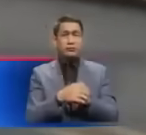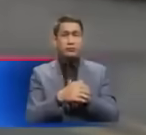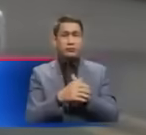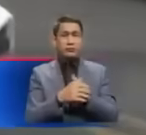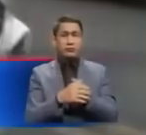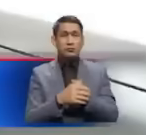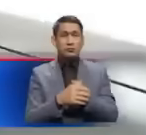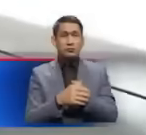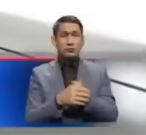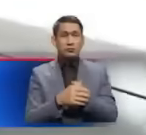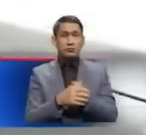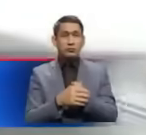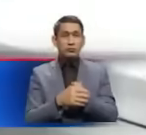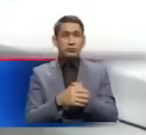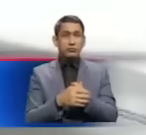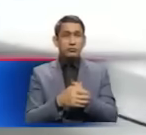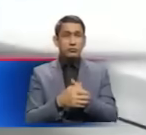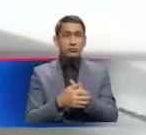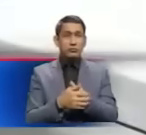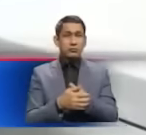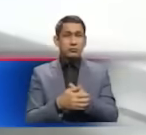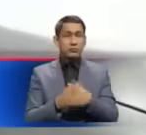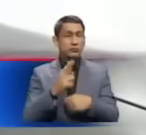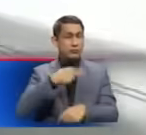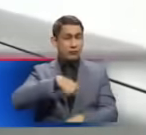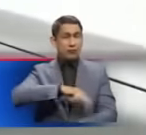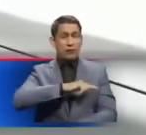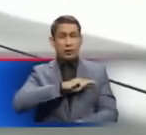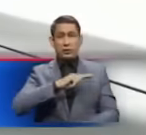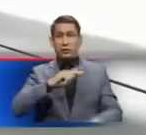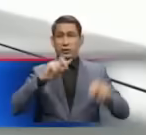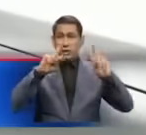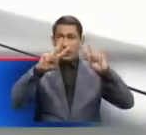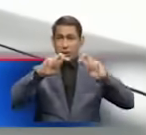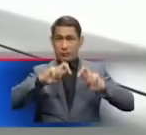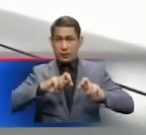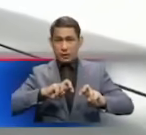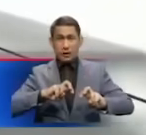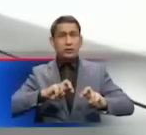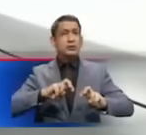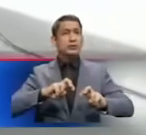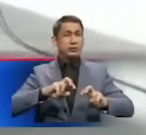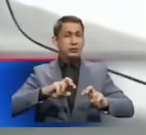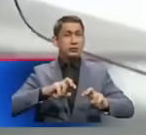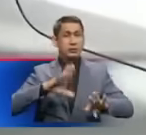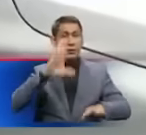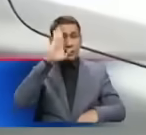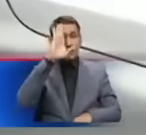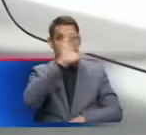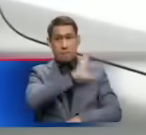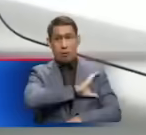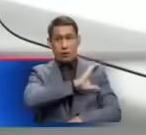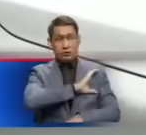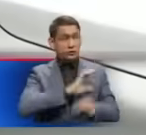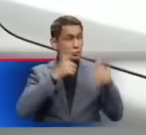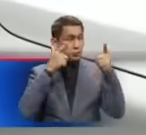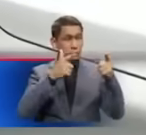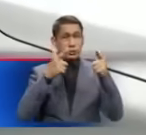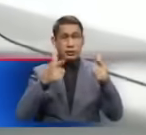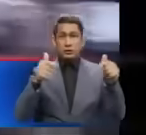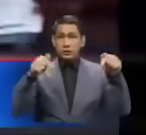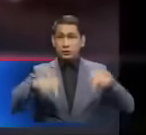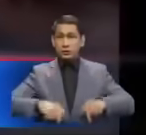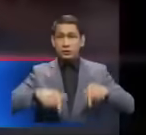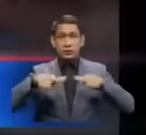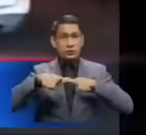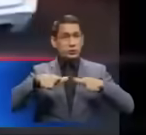servicio urbano. Sí, está procediendo a lo que es el patrullaje preventivo, justamente. Estamos dentro de las rondas, dentro del sector.